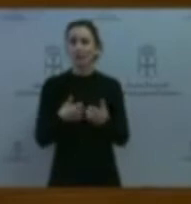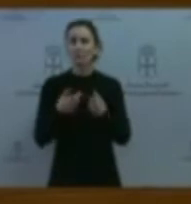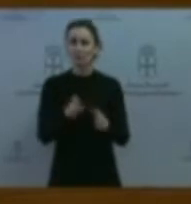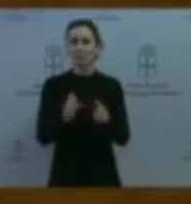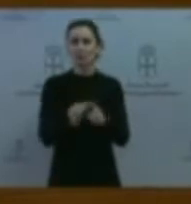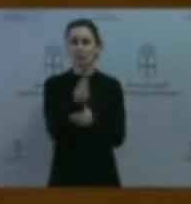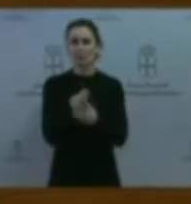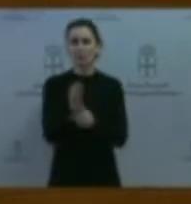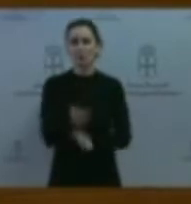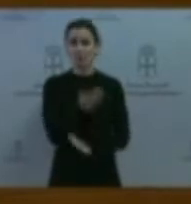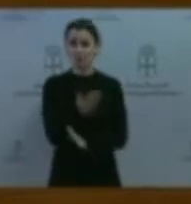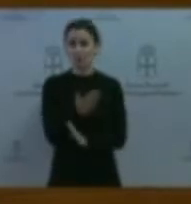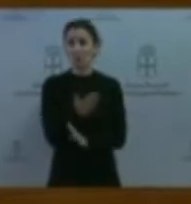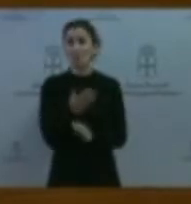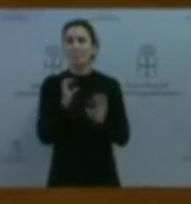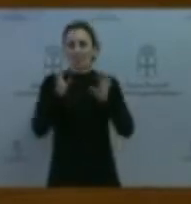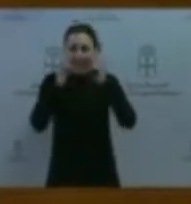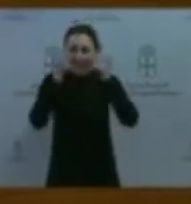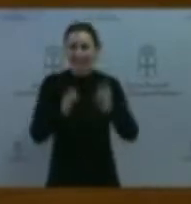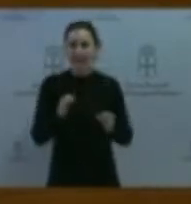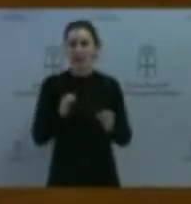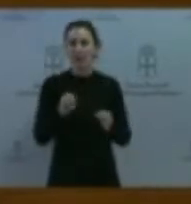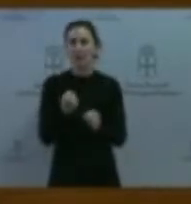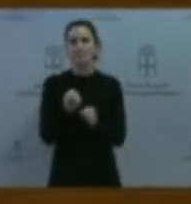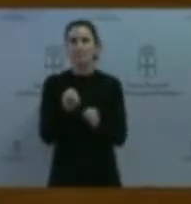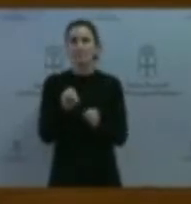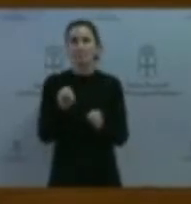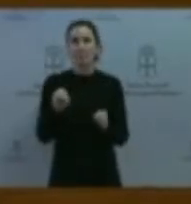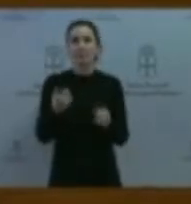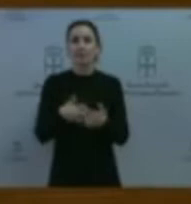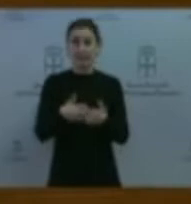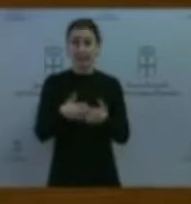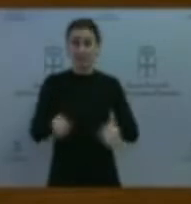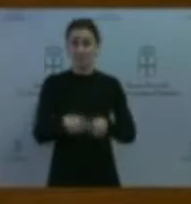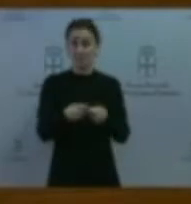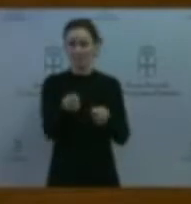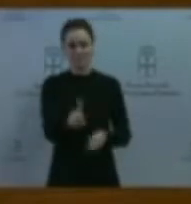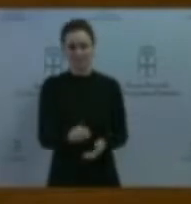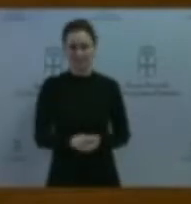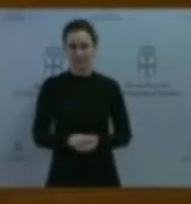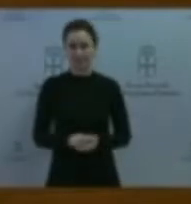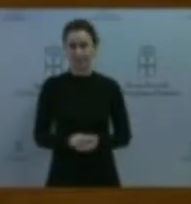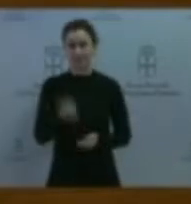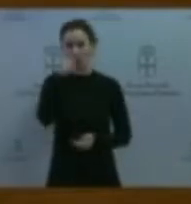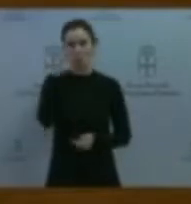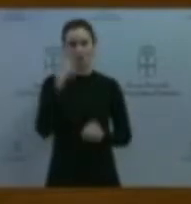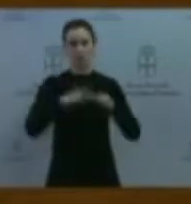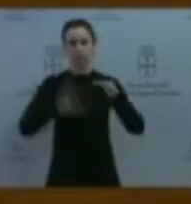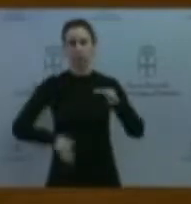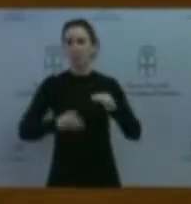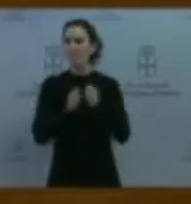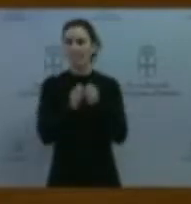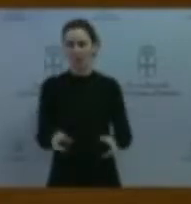destrucción, en algunos casos planificada, de nuestro tejido industrial. Ha ampliado la brecha de género y las desigualdades de género, pero en 2019 Asturias ya era la